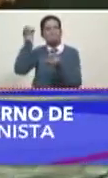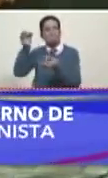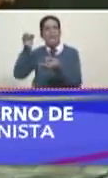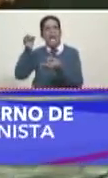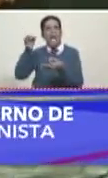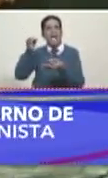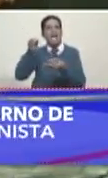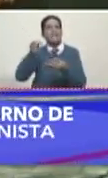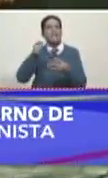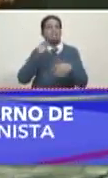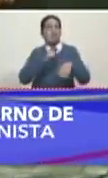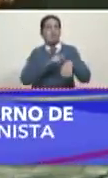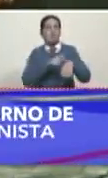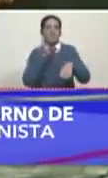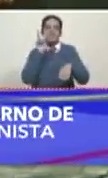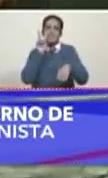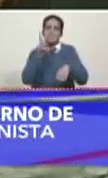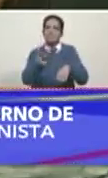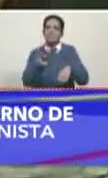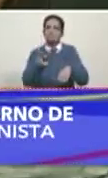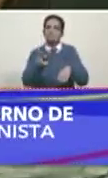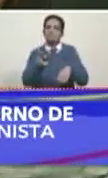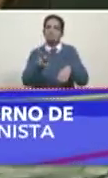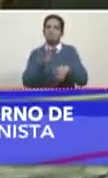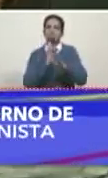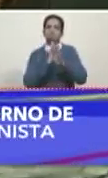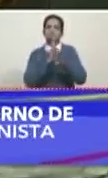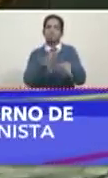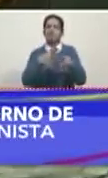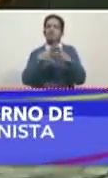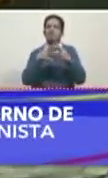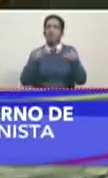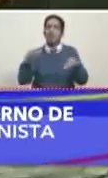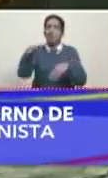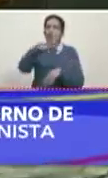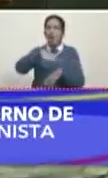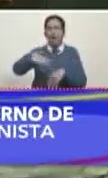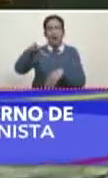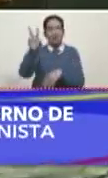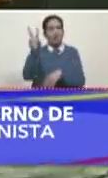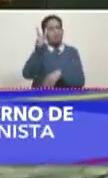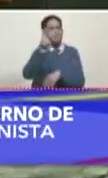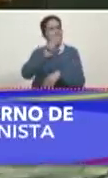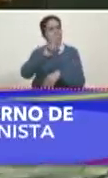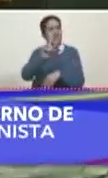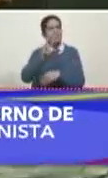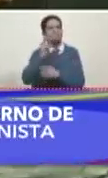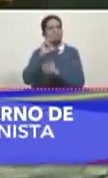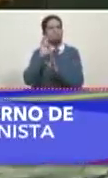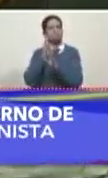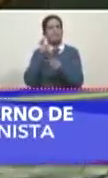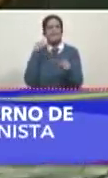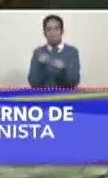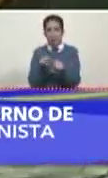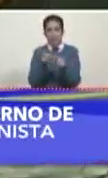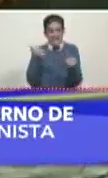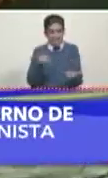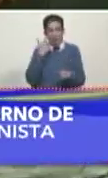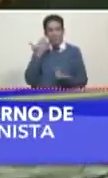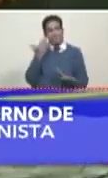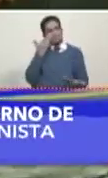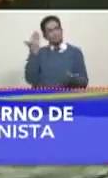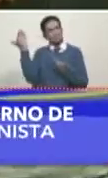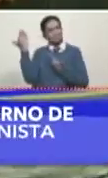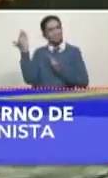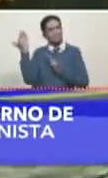mismo momento hemos visto cómo en todas las plazas Bolívar, en todo el país, porque como está ocurriendo aquí en este momento,